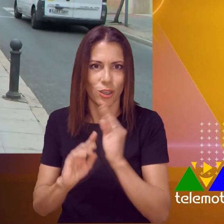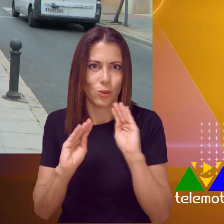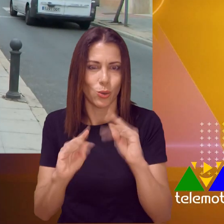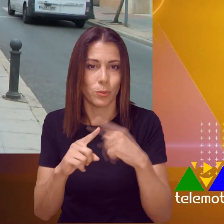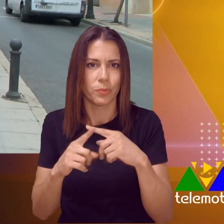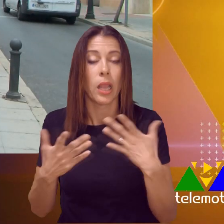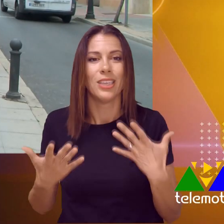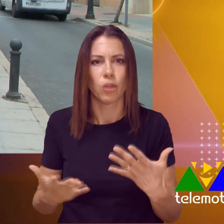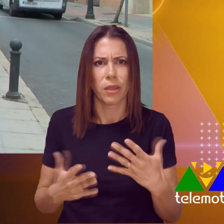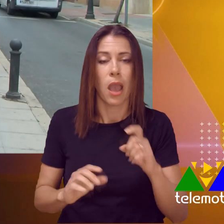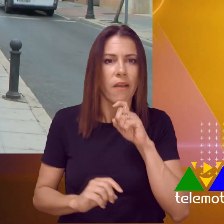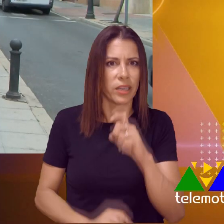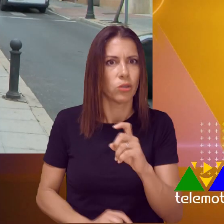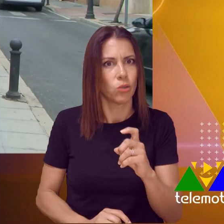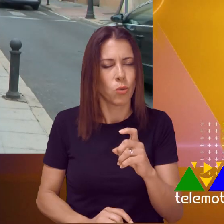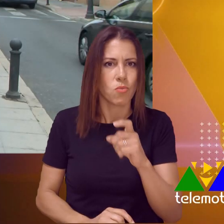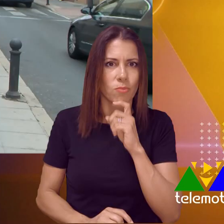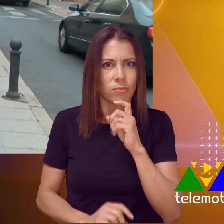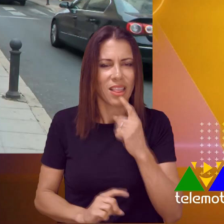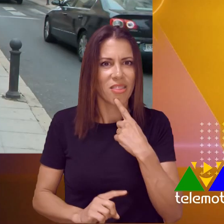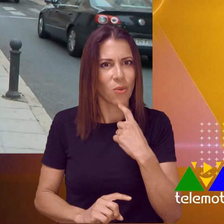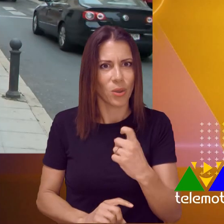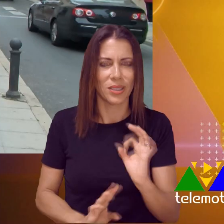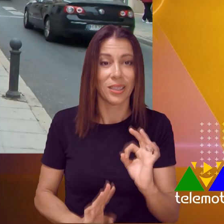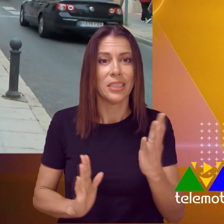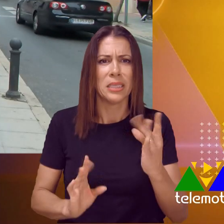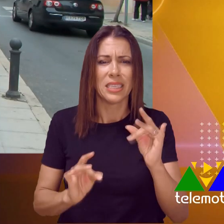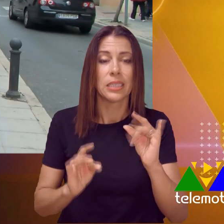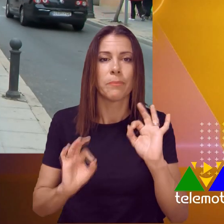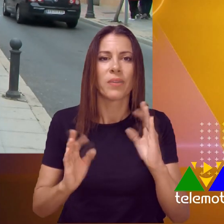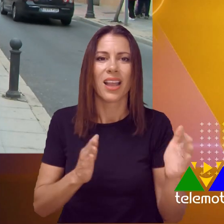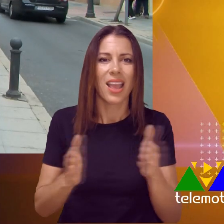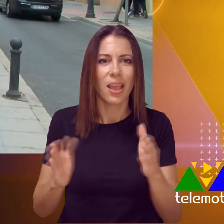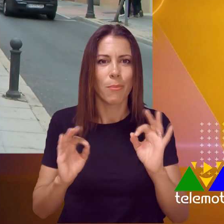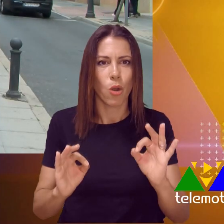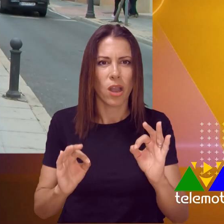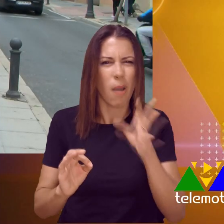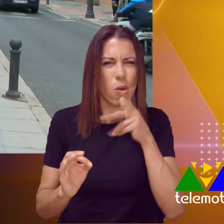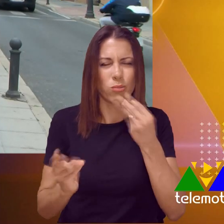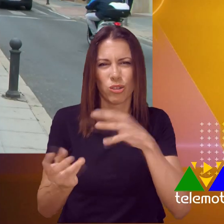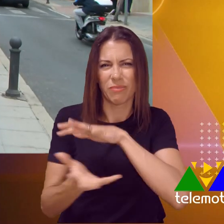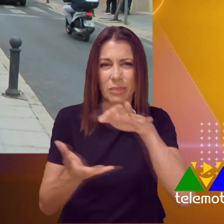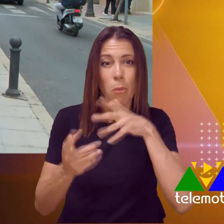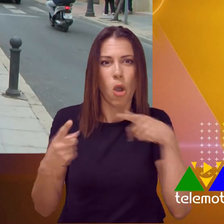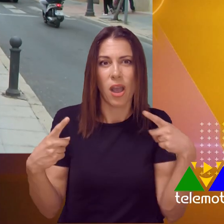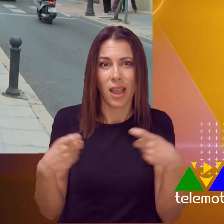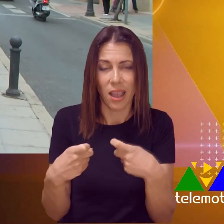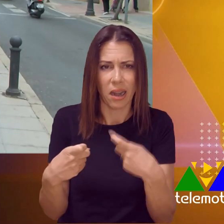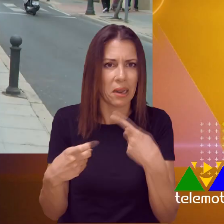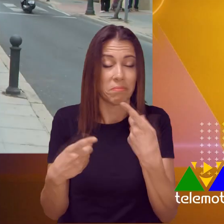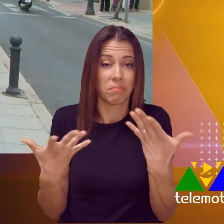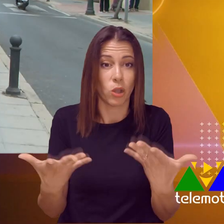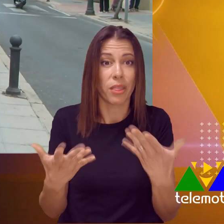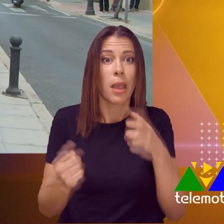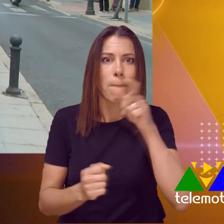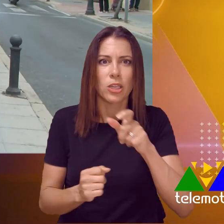Primero porque viajar con ellos era claro, imposible. pues complicado. Siempre ocurría en épocas de alteraciones, ¿no? De guerras y ese tipo de cosas, la